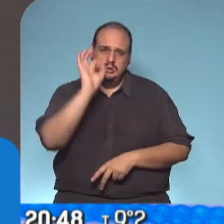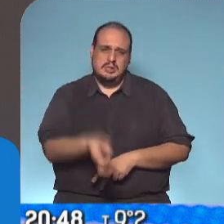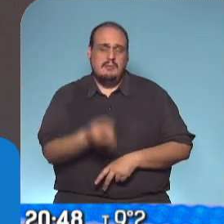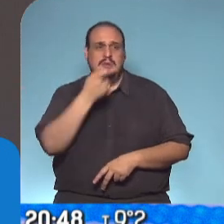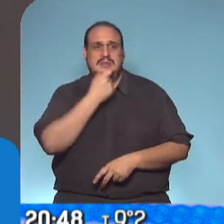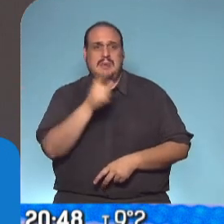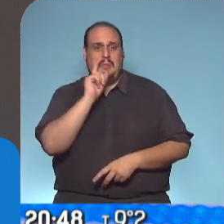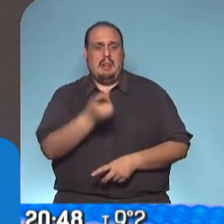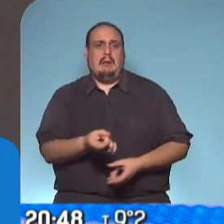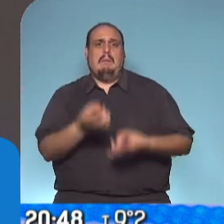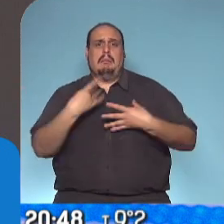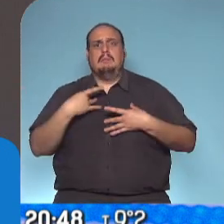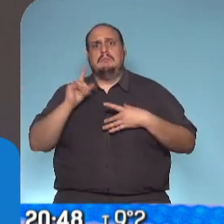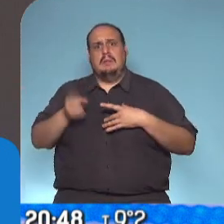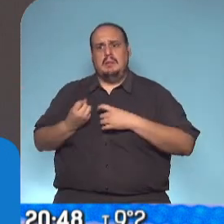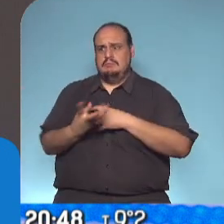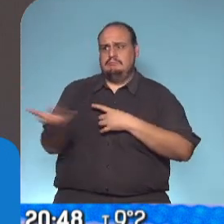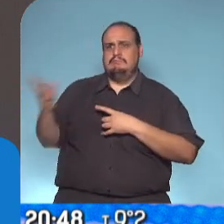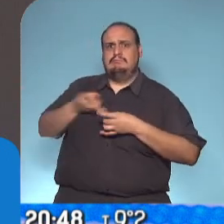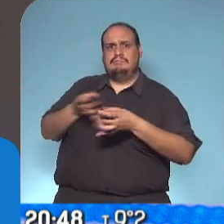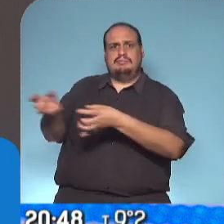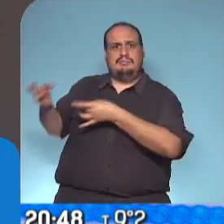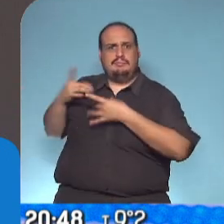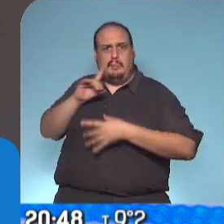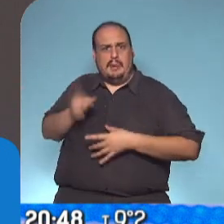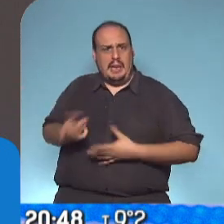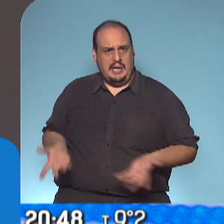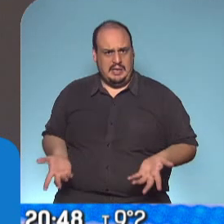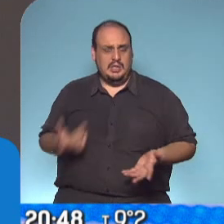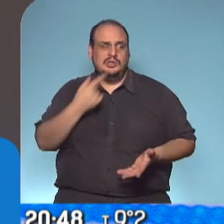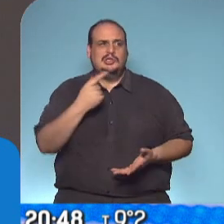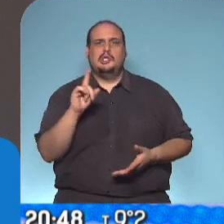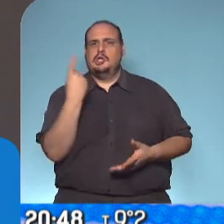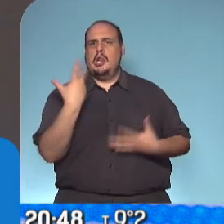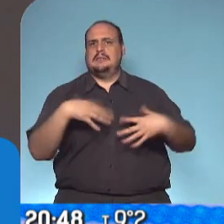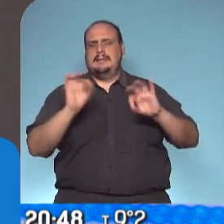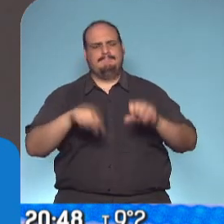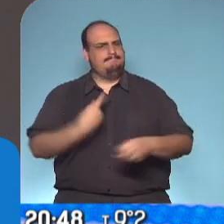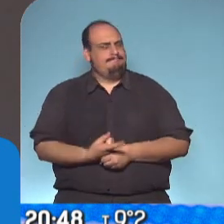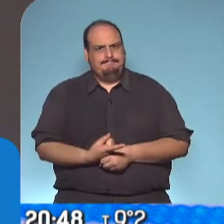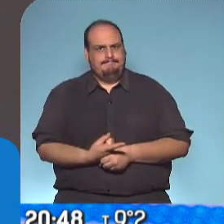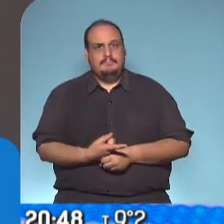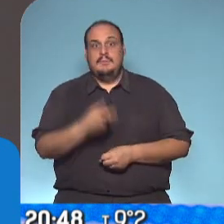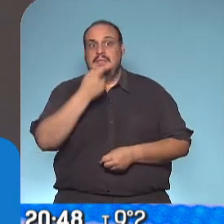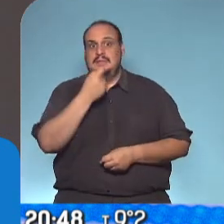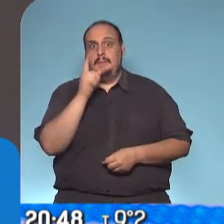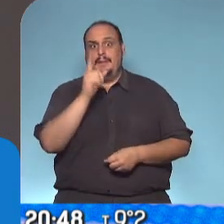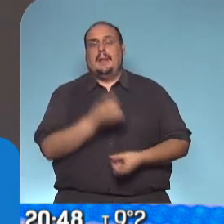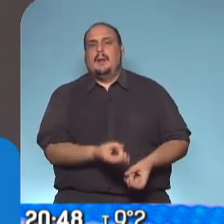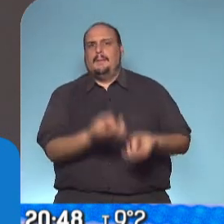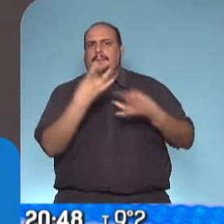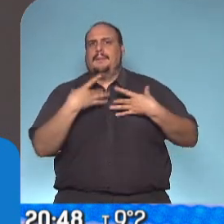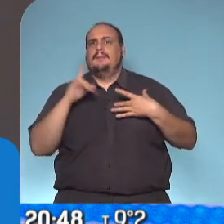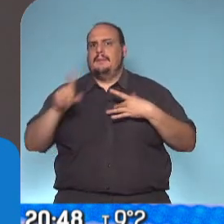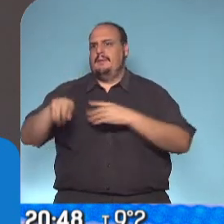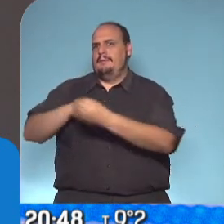además poner en riesgo a los otros, y esto de pensar que nadie se salva solo tiene que ver con esto, con que tal vez arriesgarnos nosotros también es